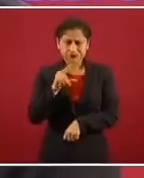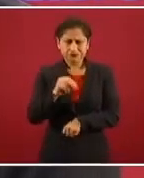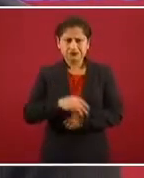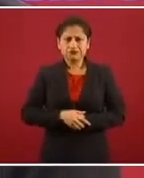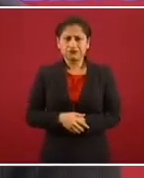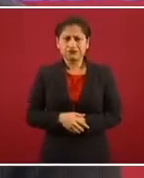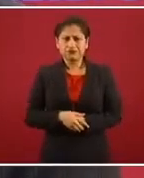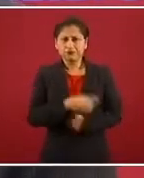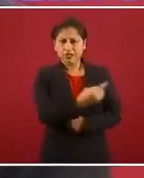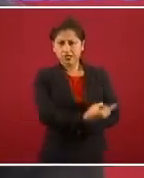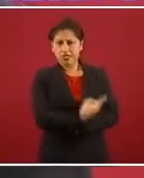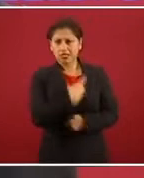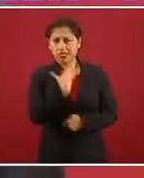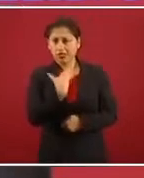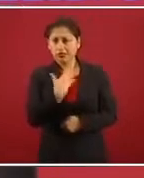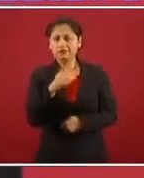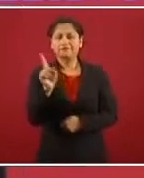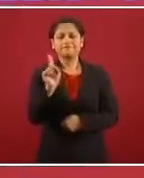Además,